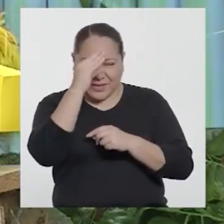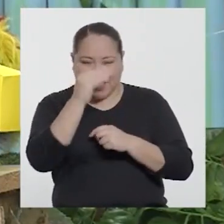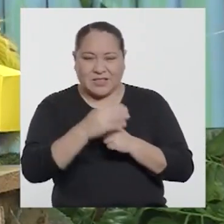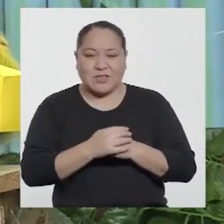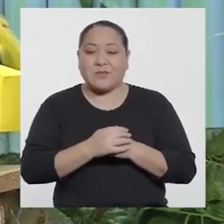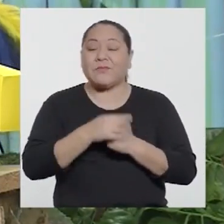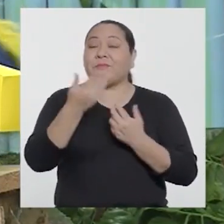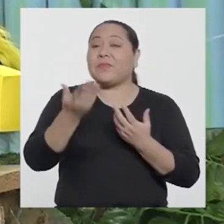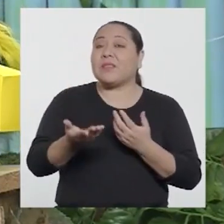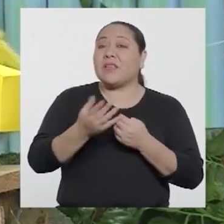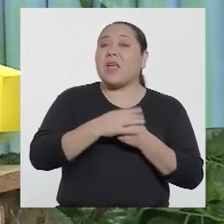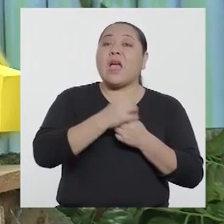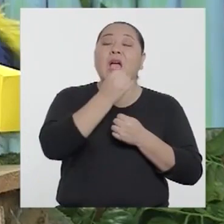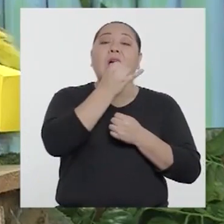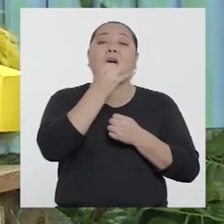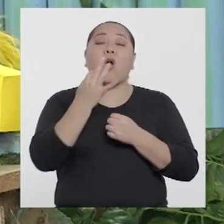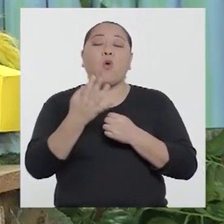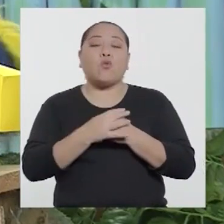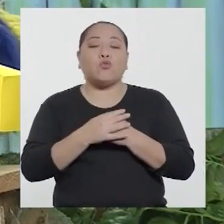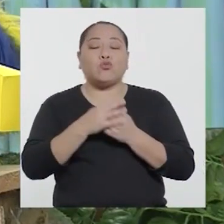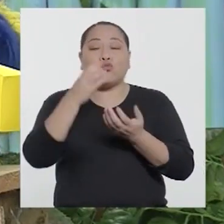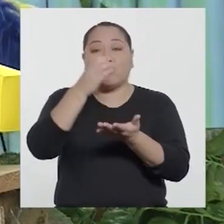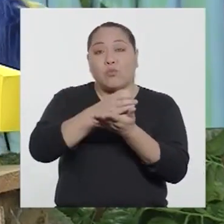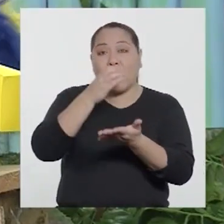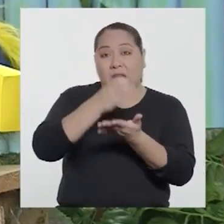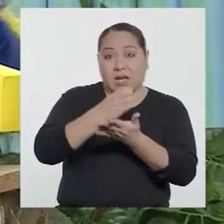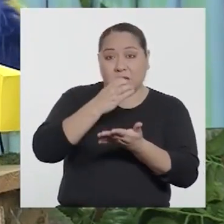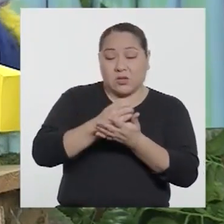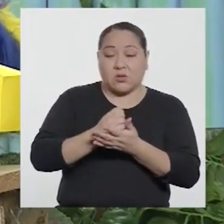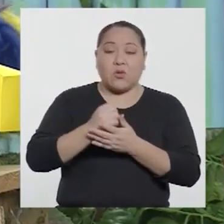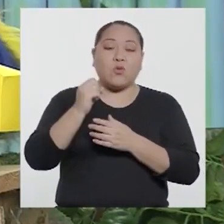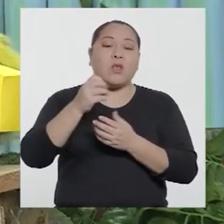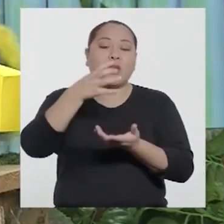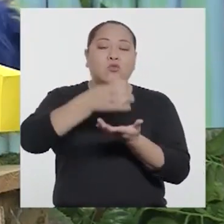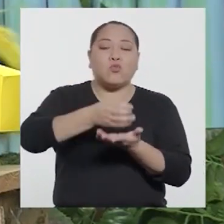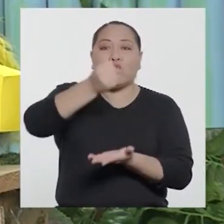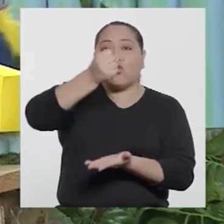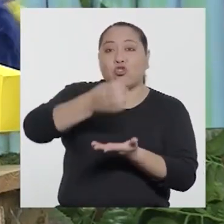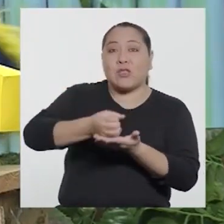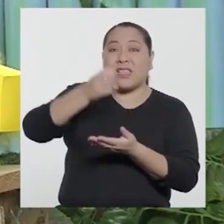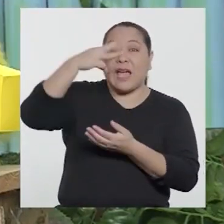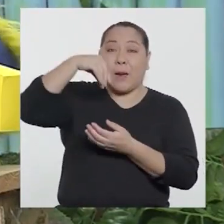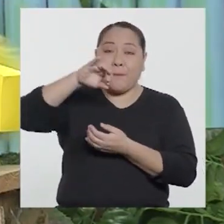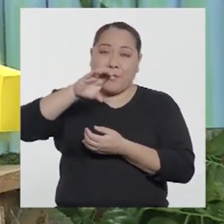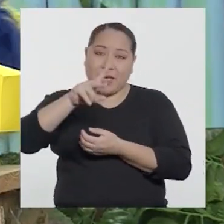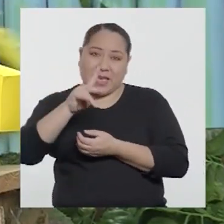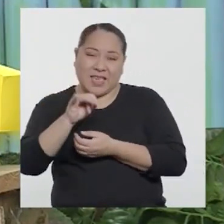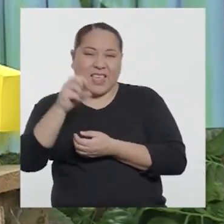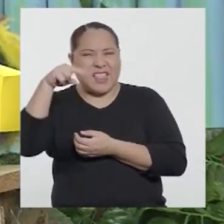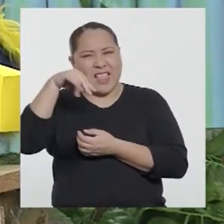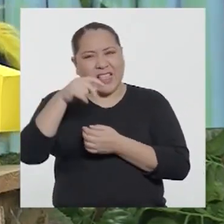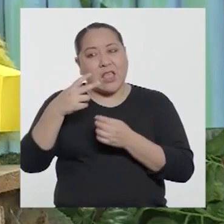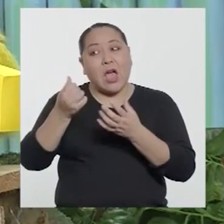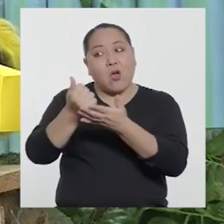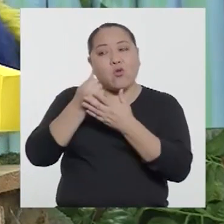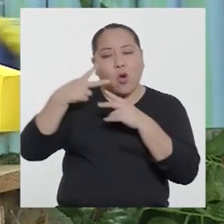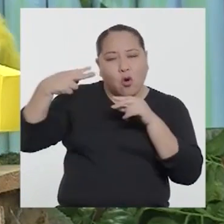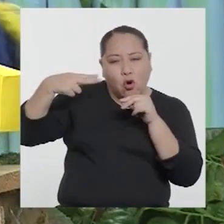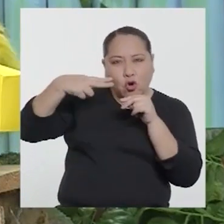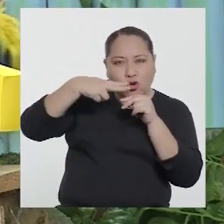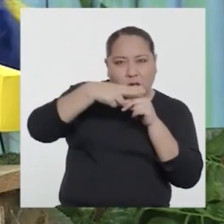chicas y chicos. Tenemos algunos vasos descartables, unas botellas que Miki y Nati nos ayudaron a